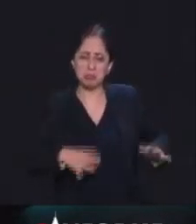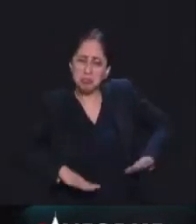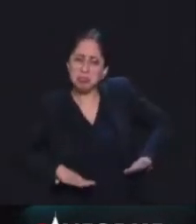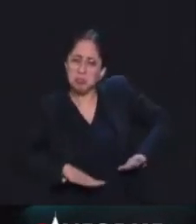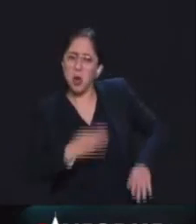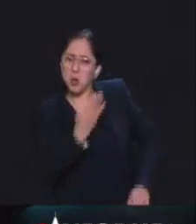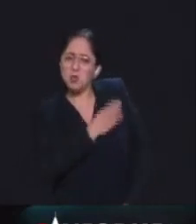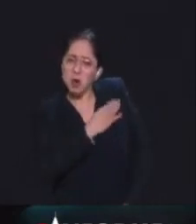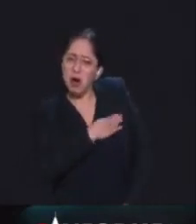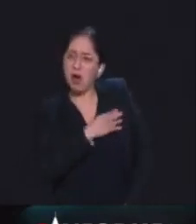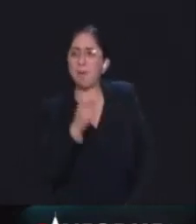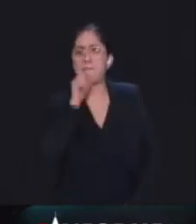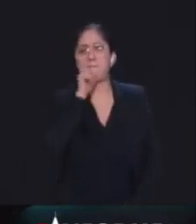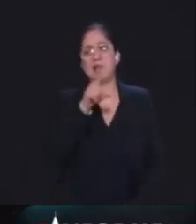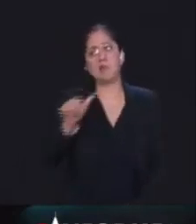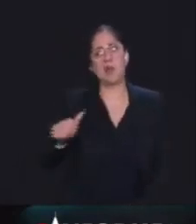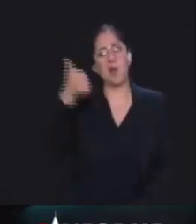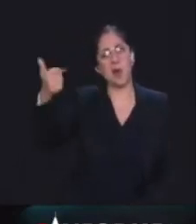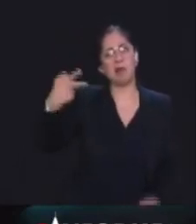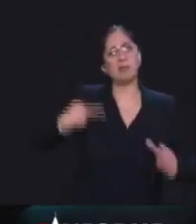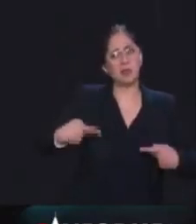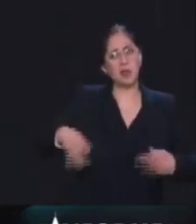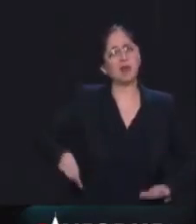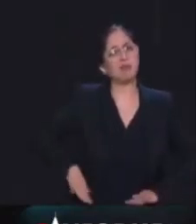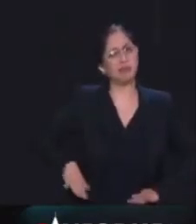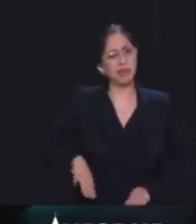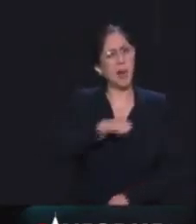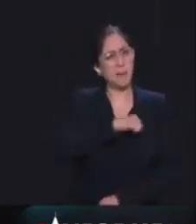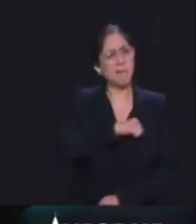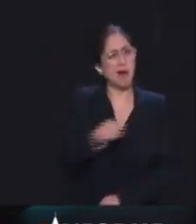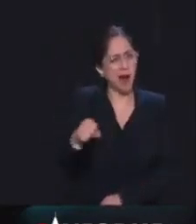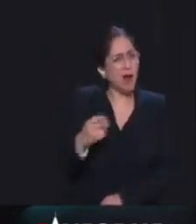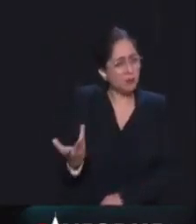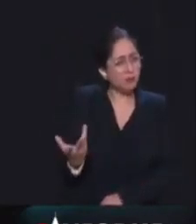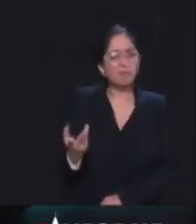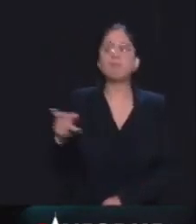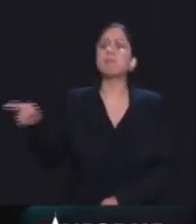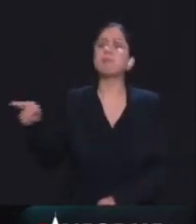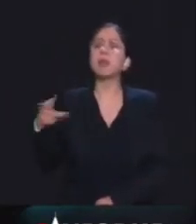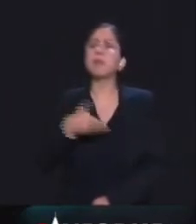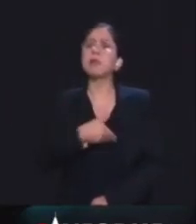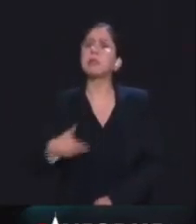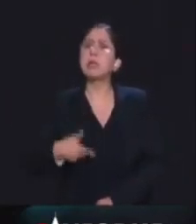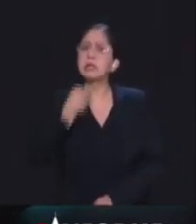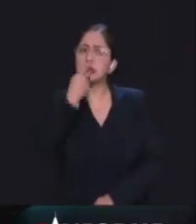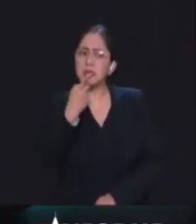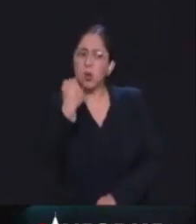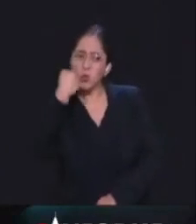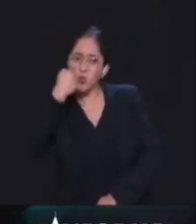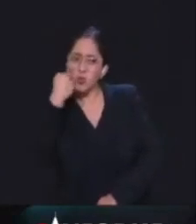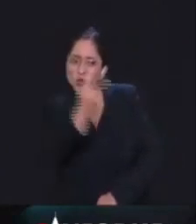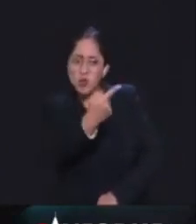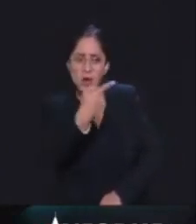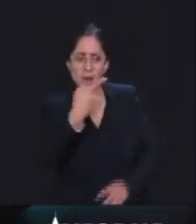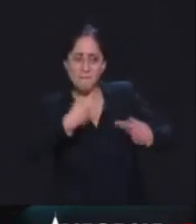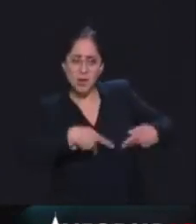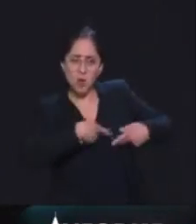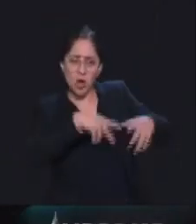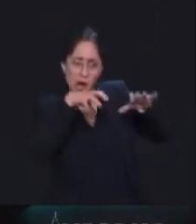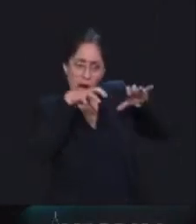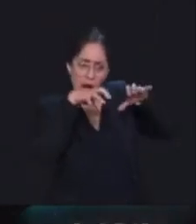algunas partes. Entonces lo que el presidente Castillo ha dicho es, aquí agarramos a uno que esté robándole el celular a una